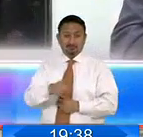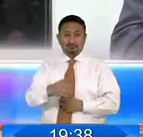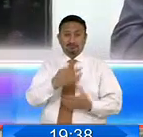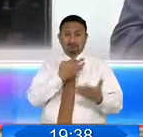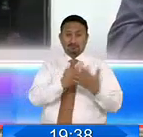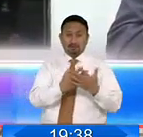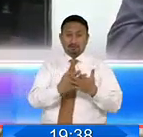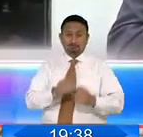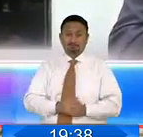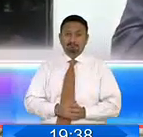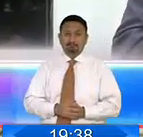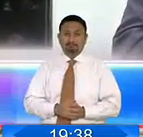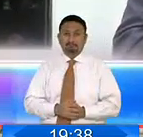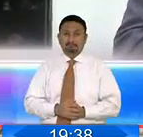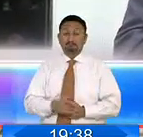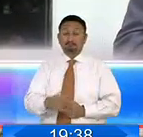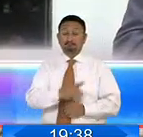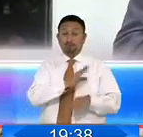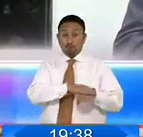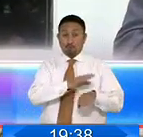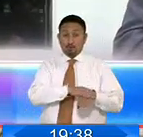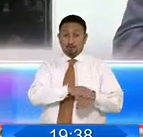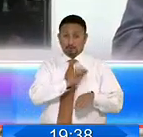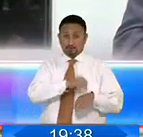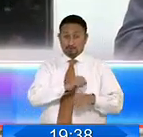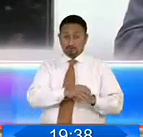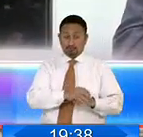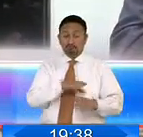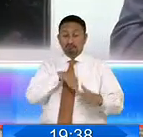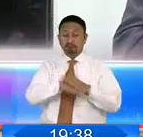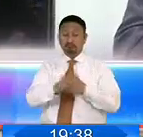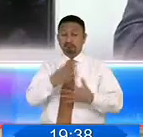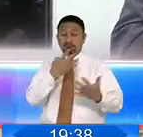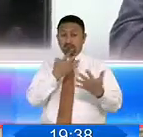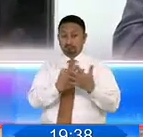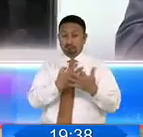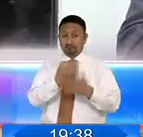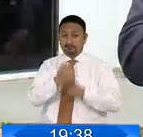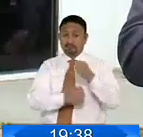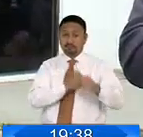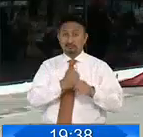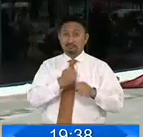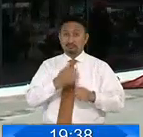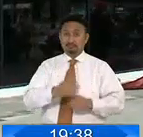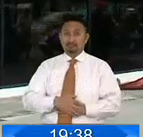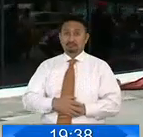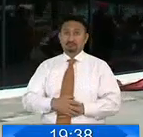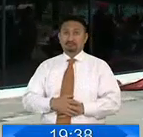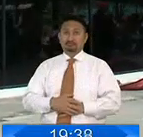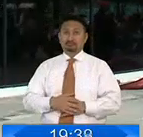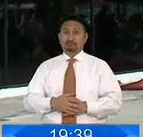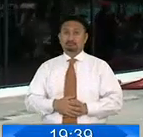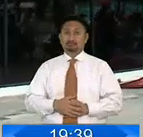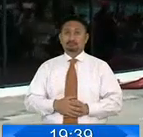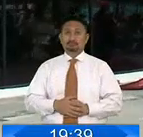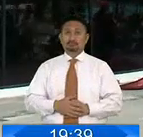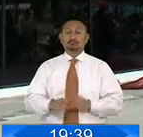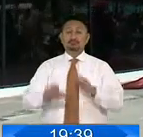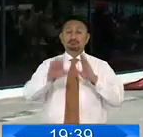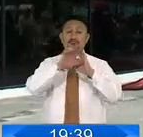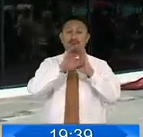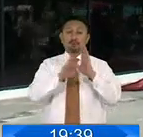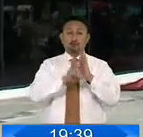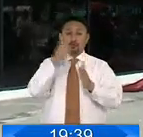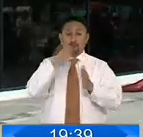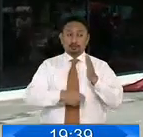prisión preventiva de ser encontrado responsable podría pasar largos años en la cárcel el código orgánico integral penal en su